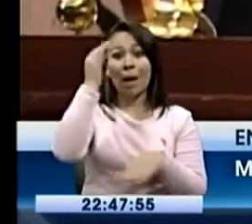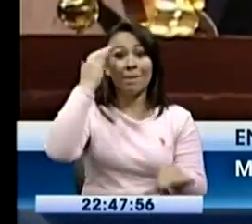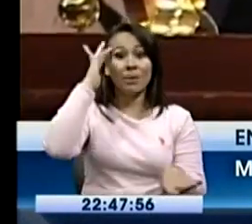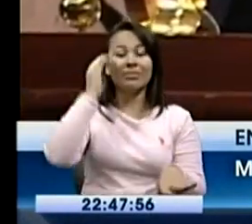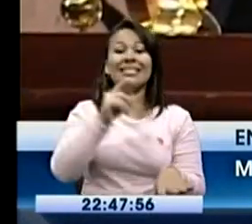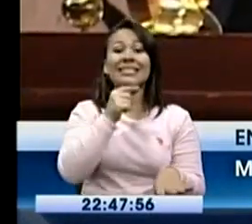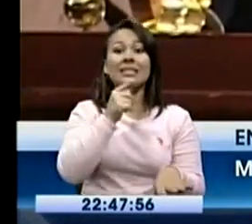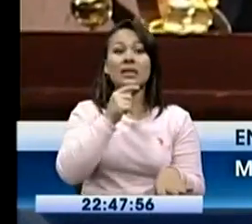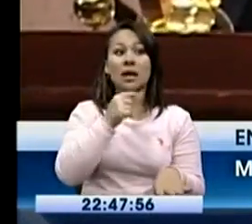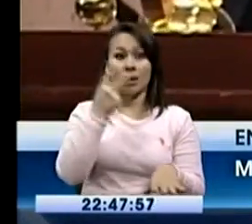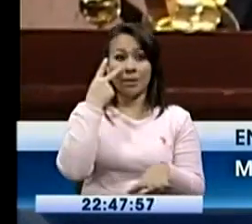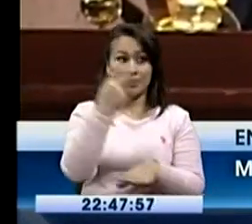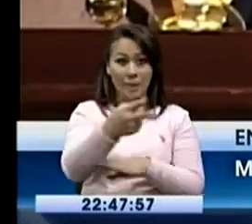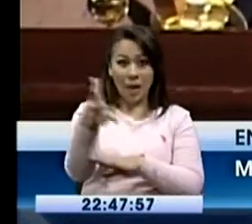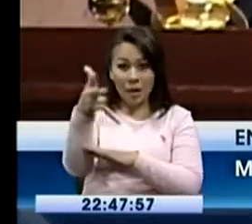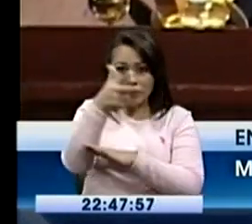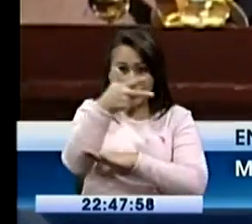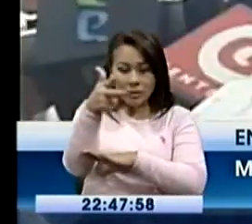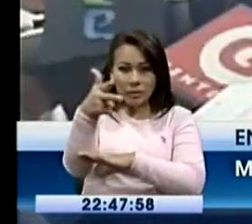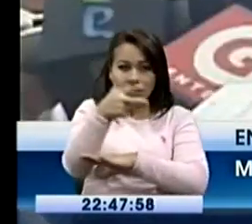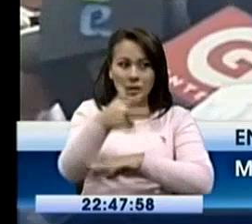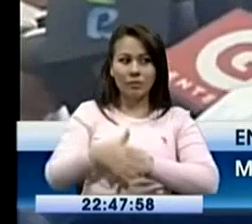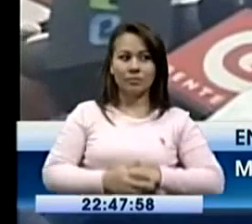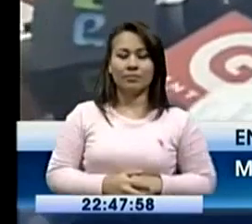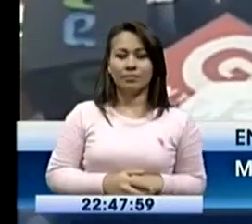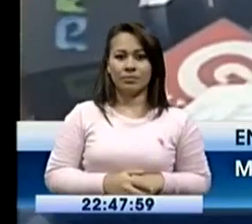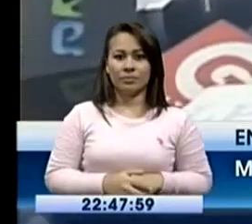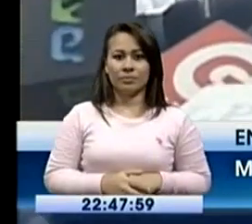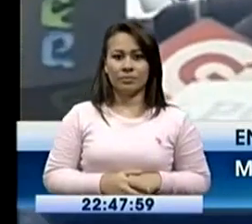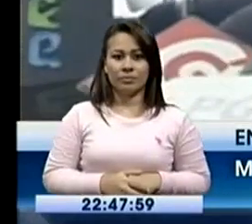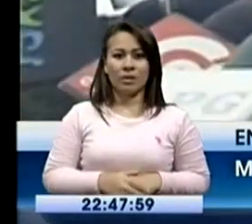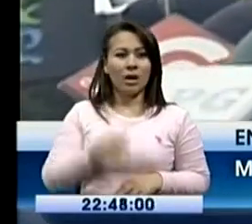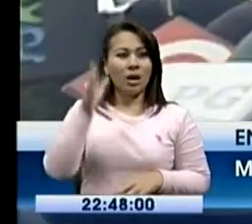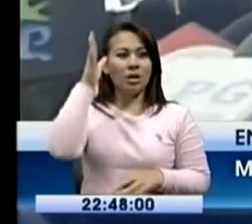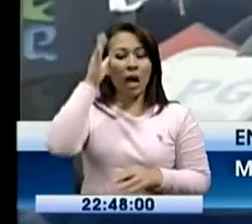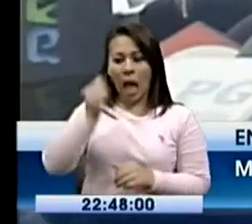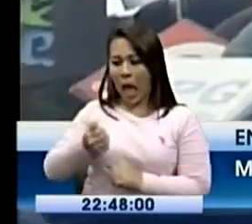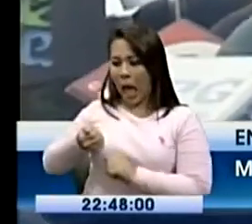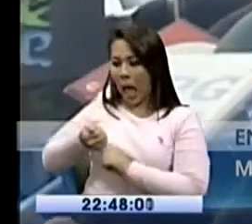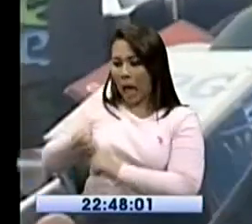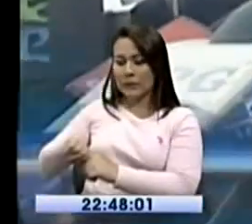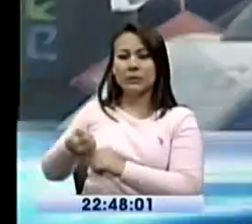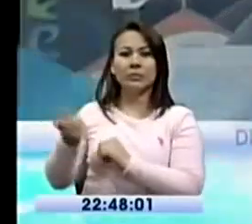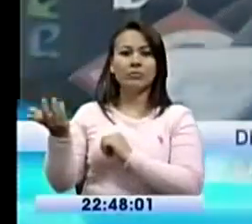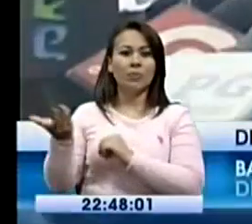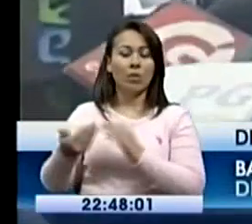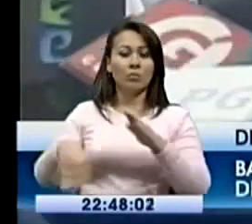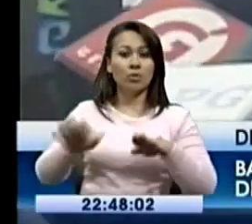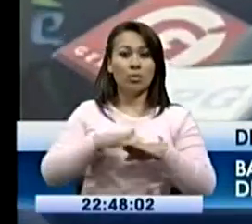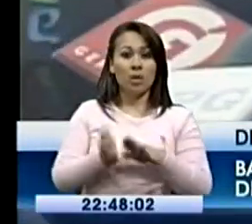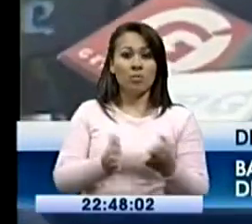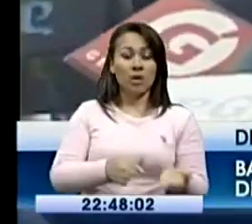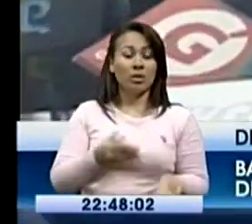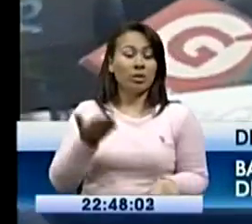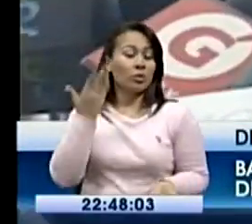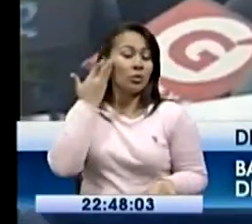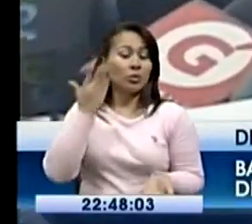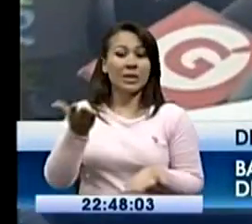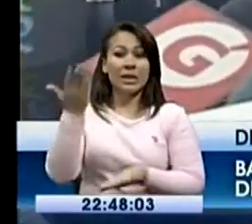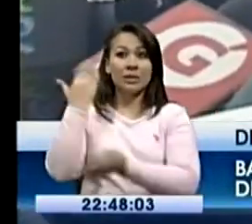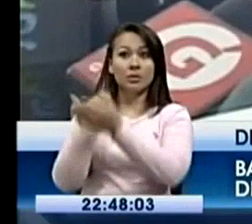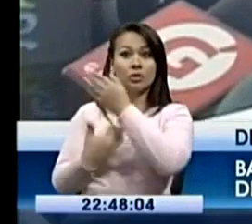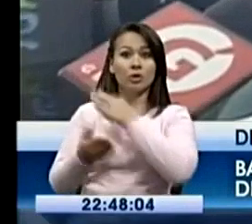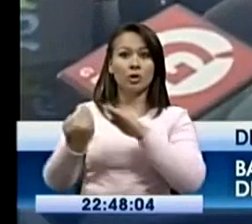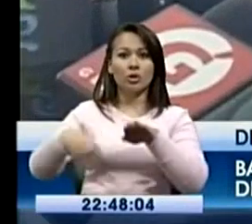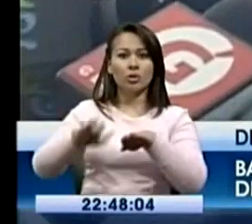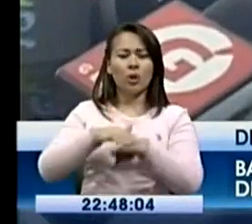las personas que aparecen en las imágenes. No se sabe si llegaron amenazadas de muerte. En fin, ha de haber una historia trágica detrás